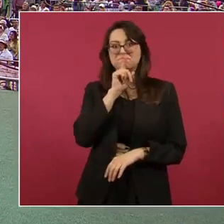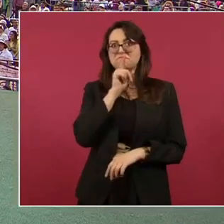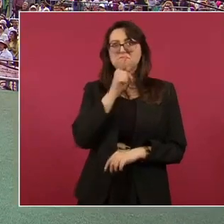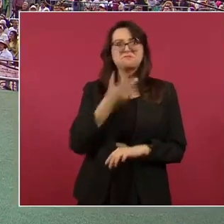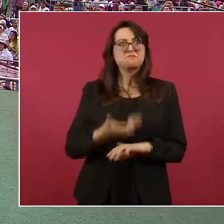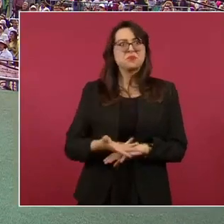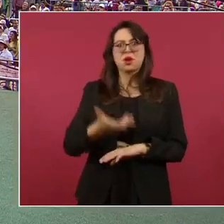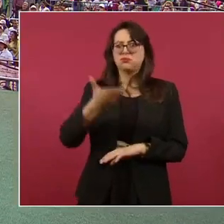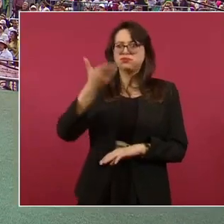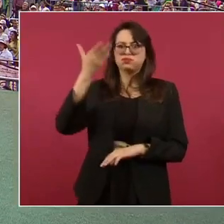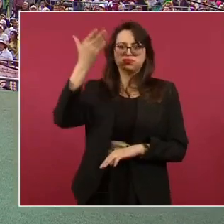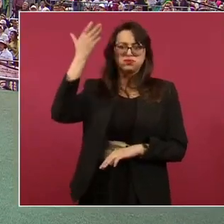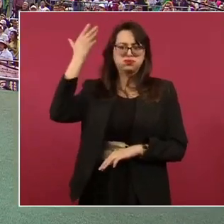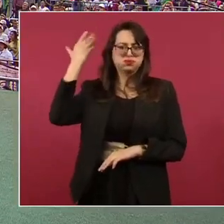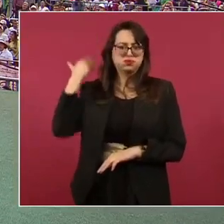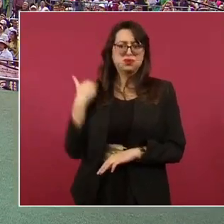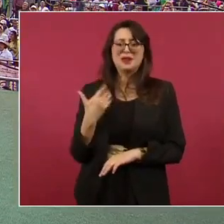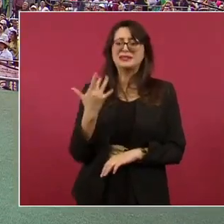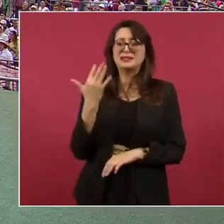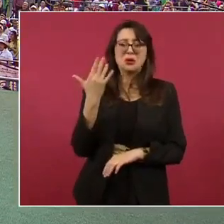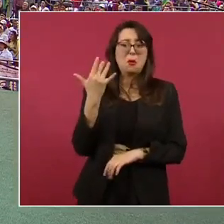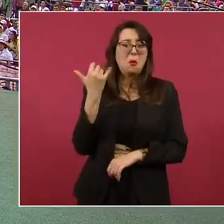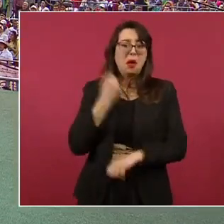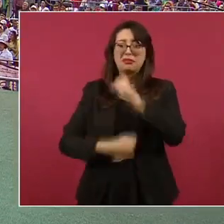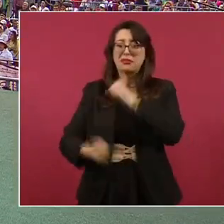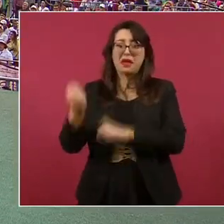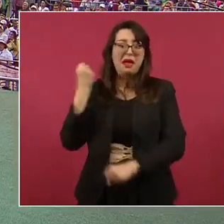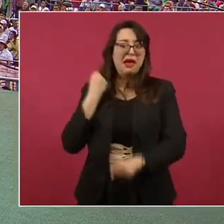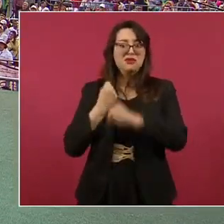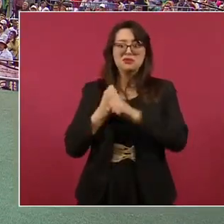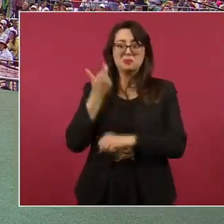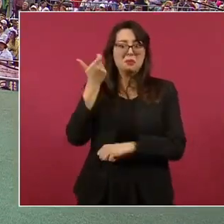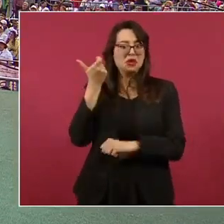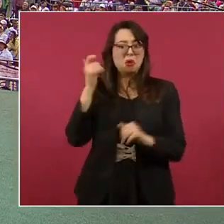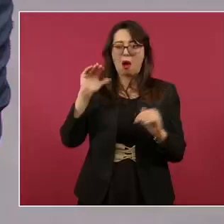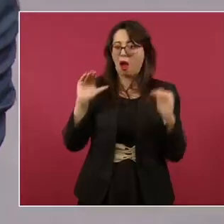desde hace más de 50 años.